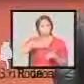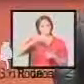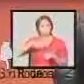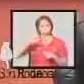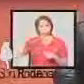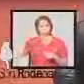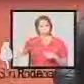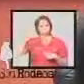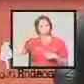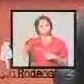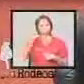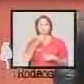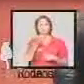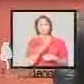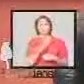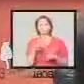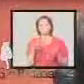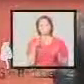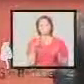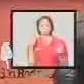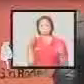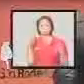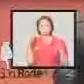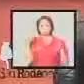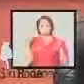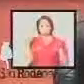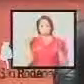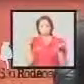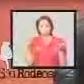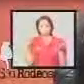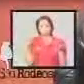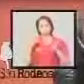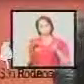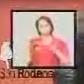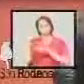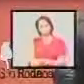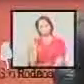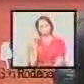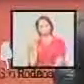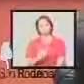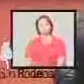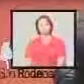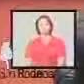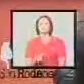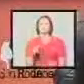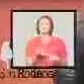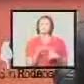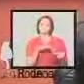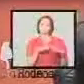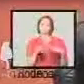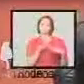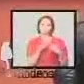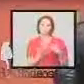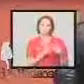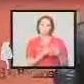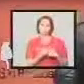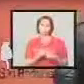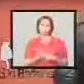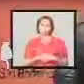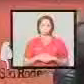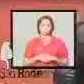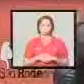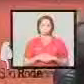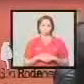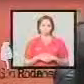de mujeres, ¿verdad? O sea, lo que queremos es incentivar a las mujeres a que generen esa actividad productiva,